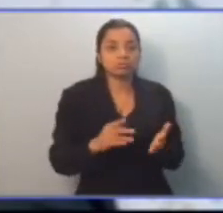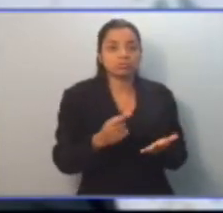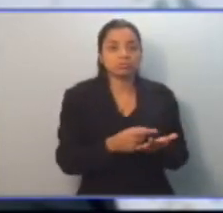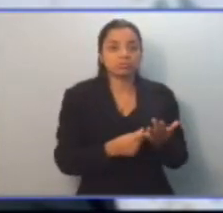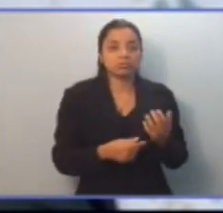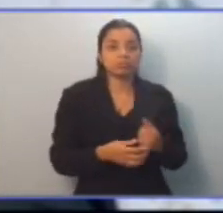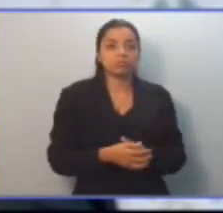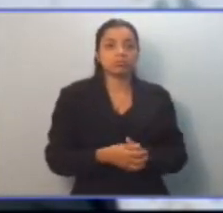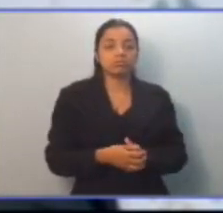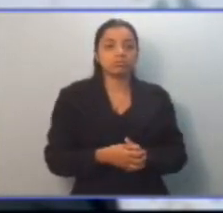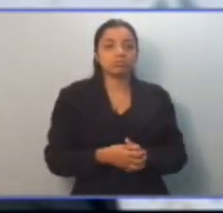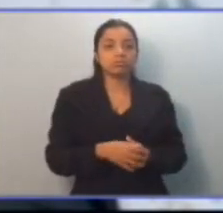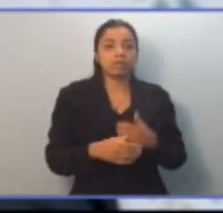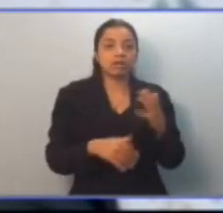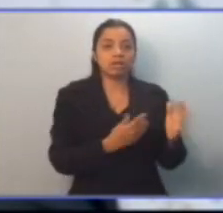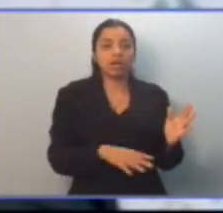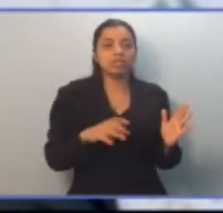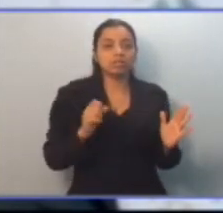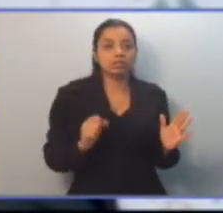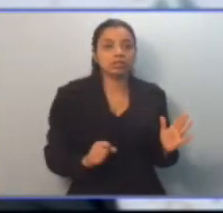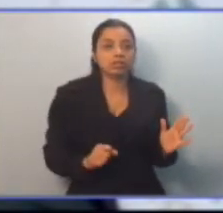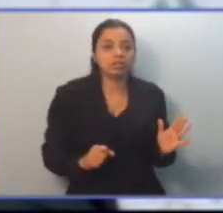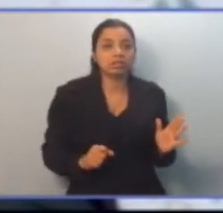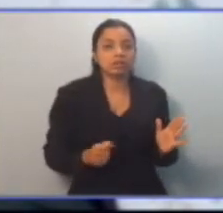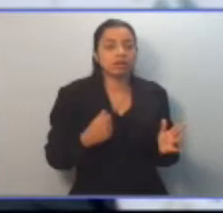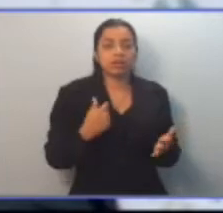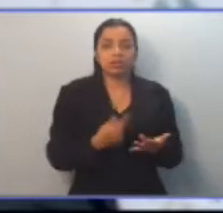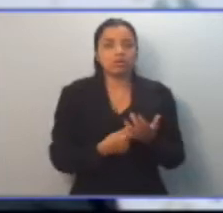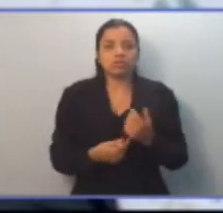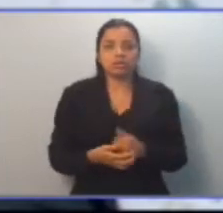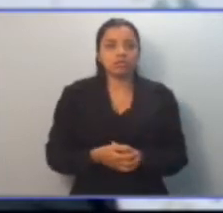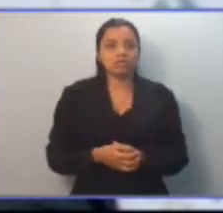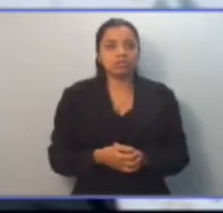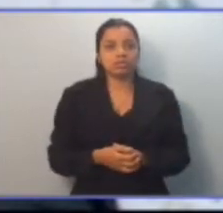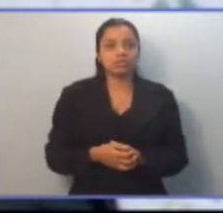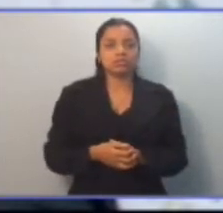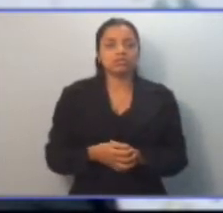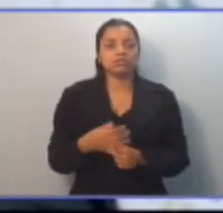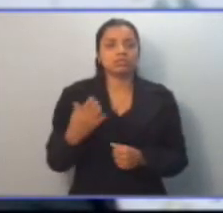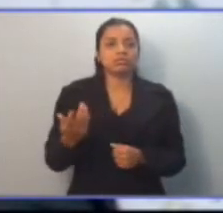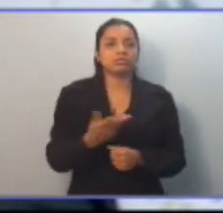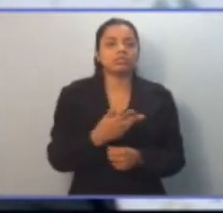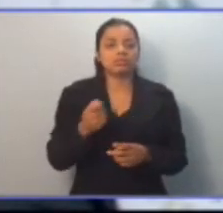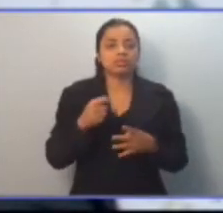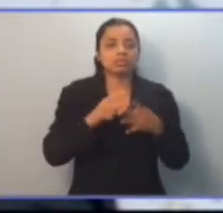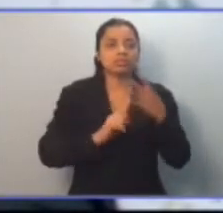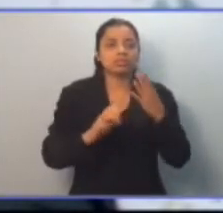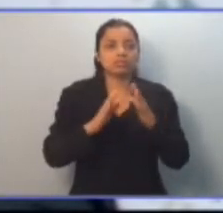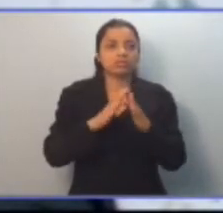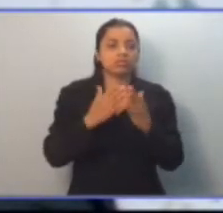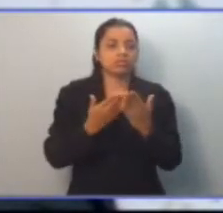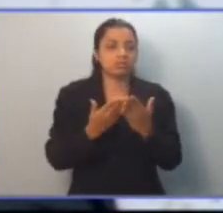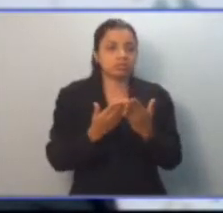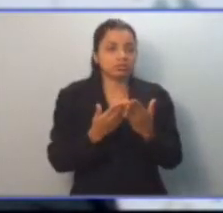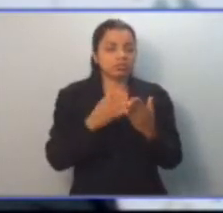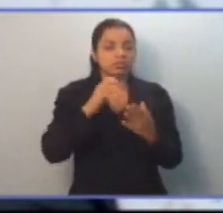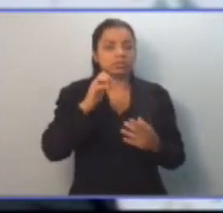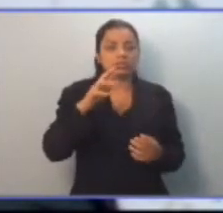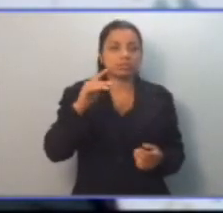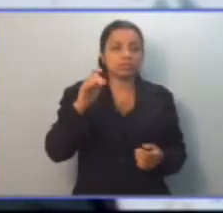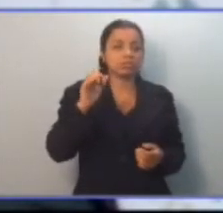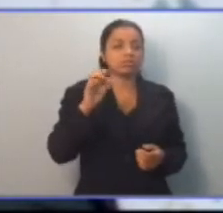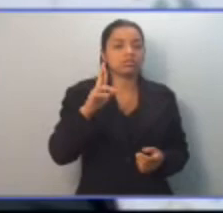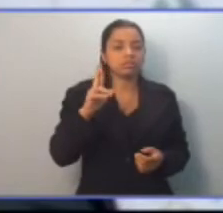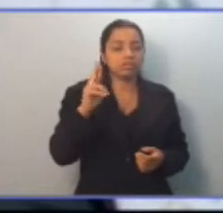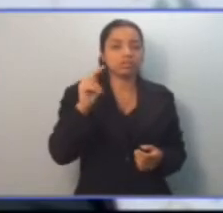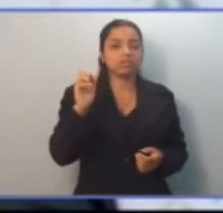fiscales y policías. Recientemente recibí una carta del magistrado de la Sala de lo Penal, José Eduardo Ayú Prado Canals, quien